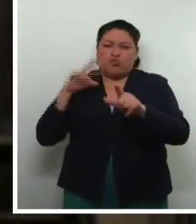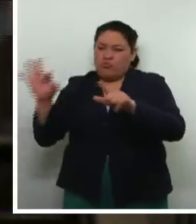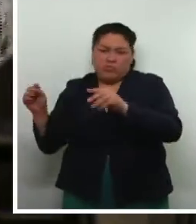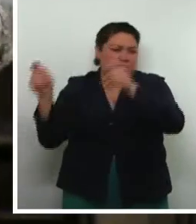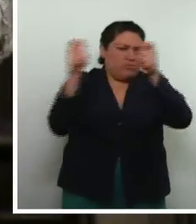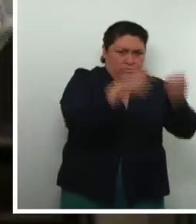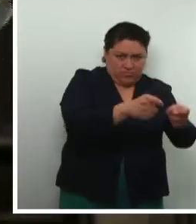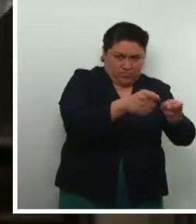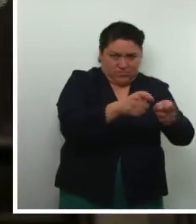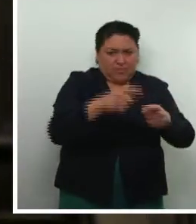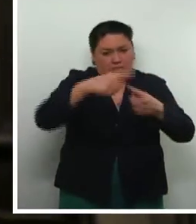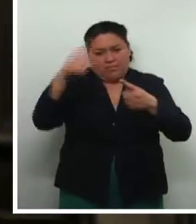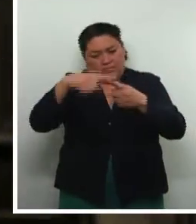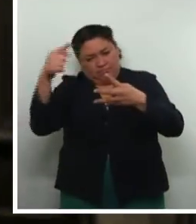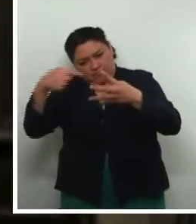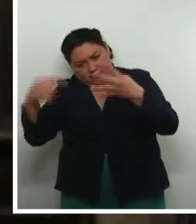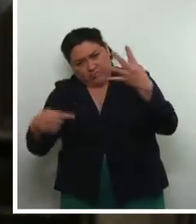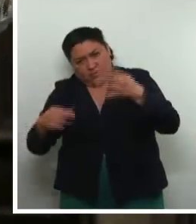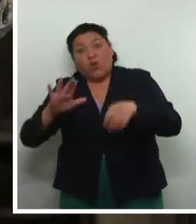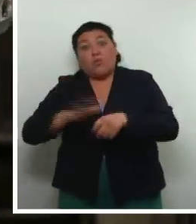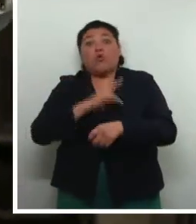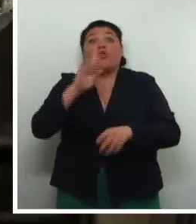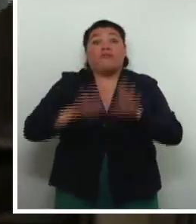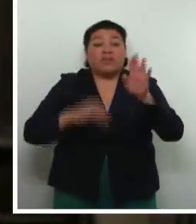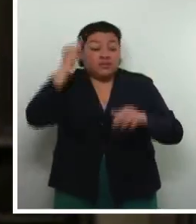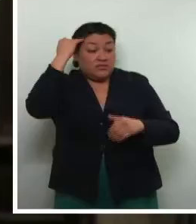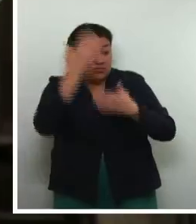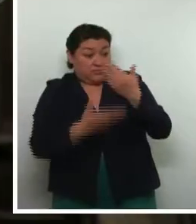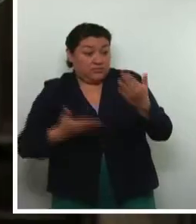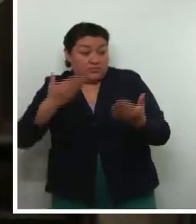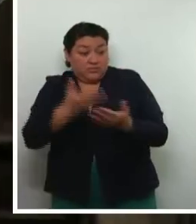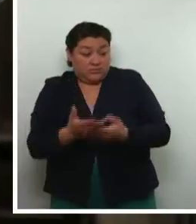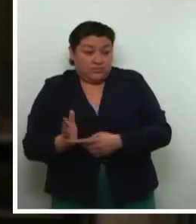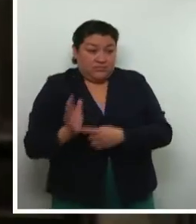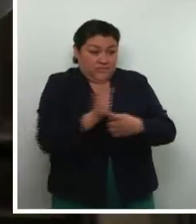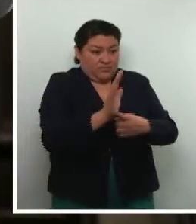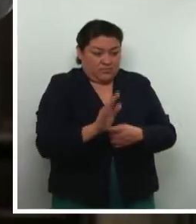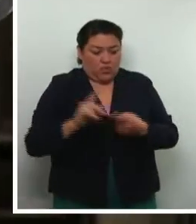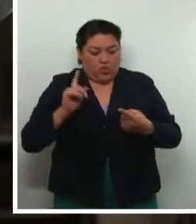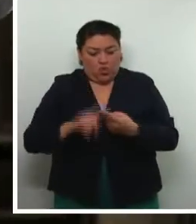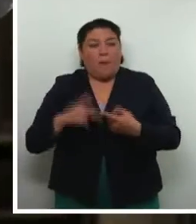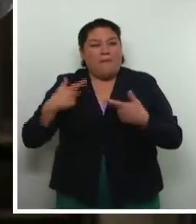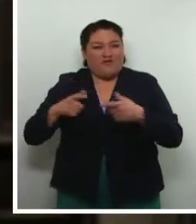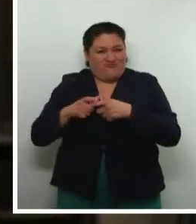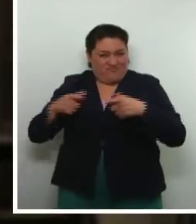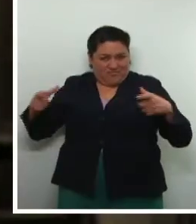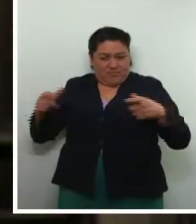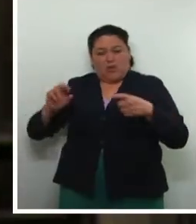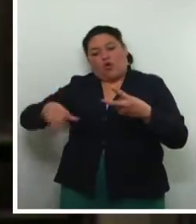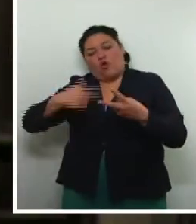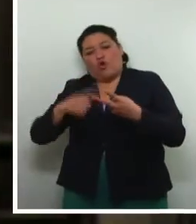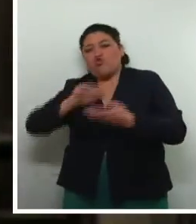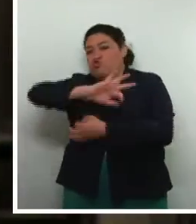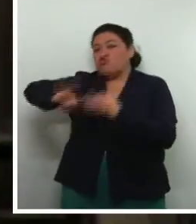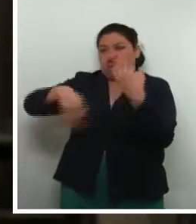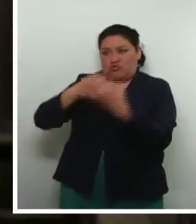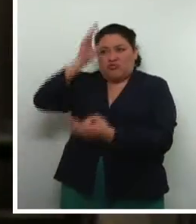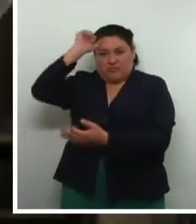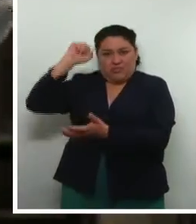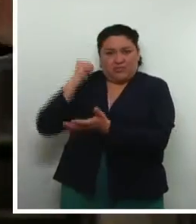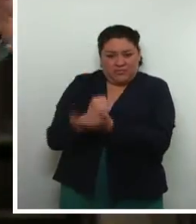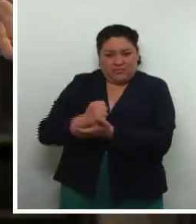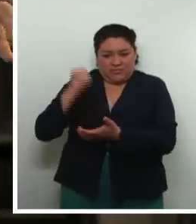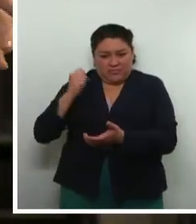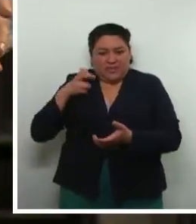el resumen de las reservas aprobadas por mayoría y por unanimidad, se recuperan en